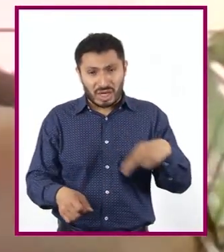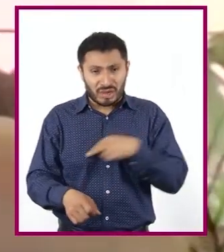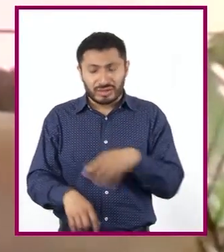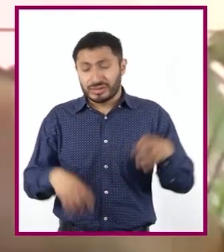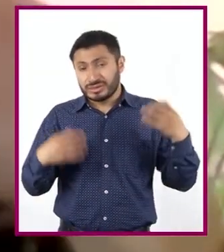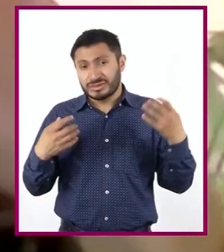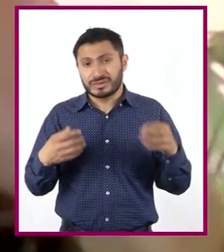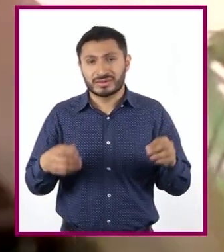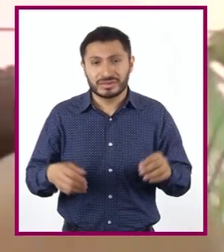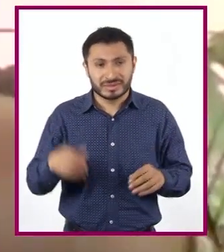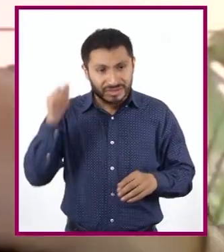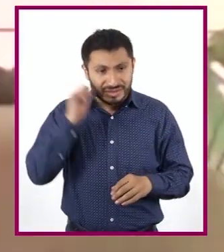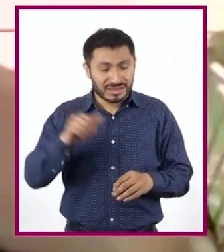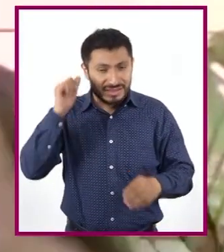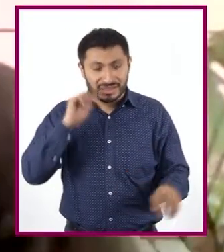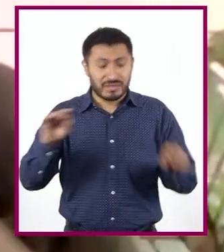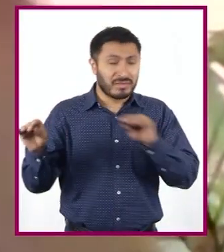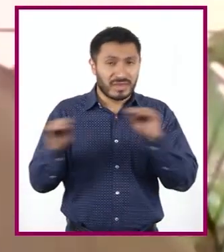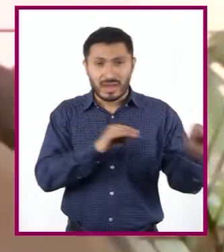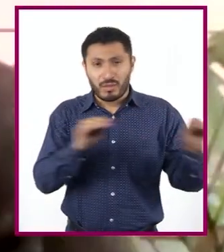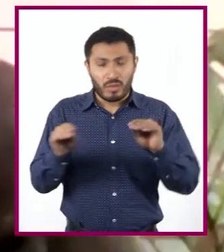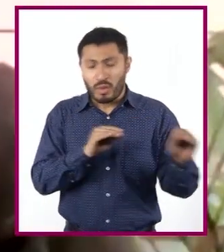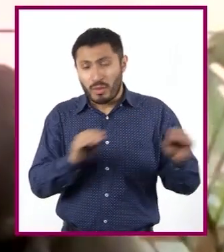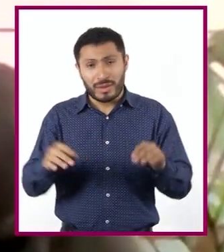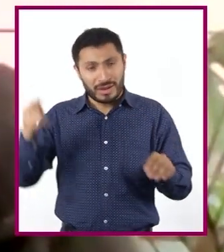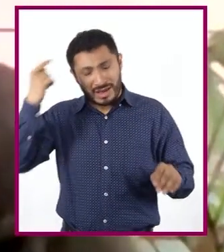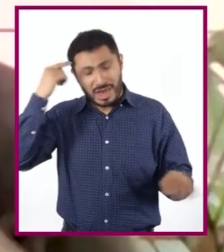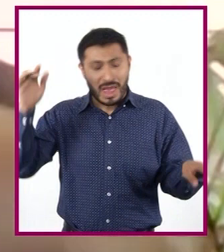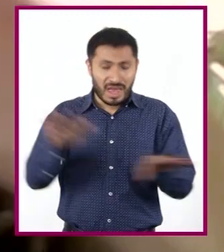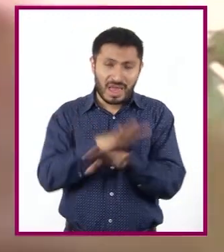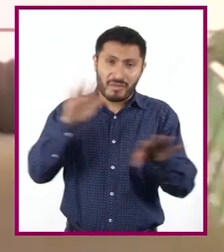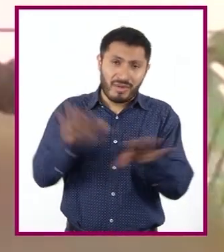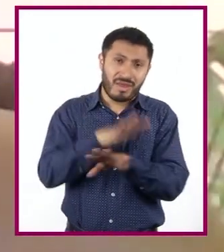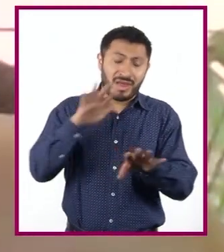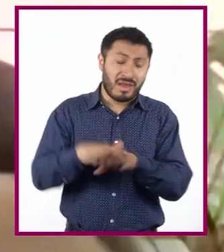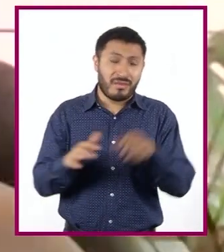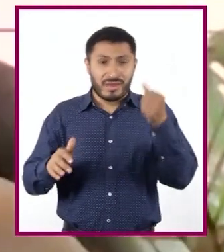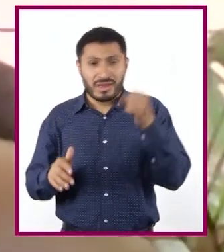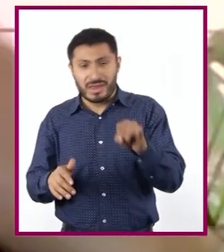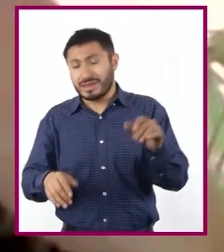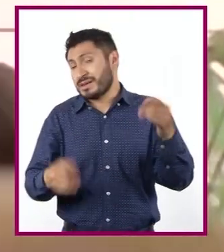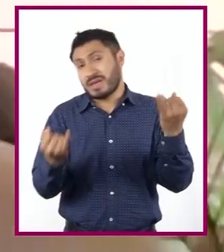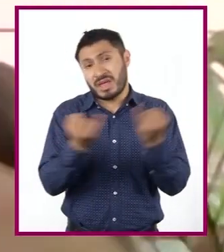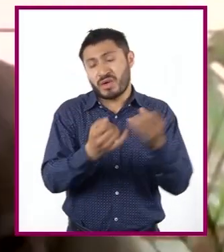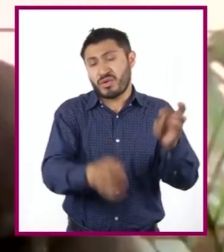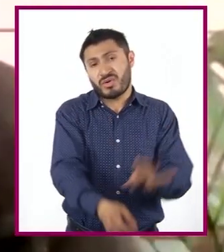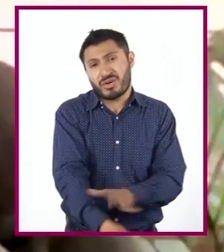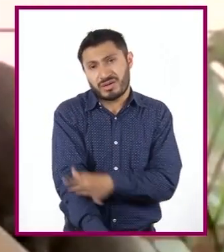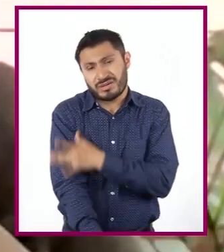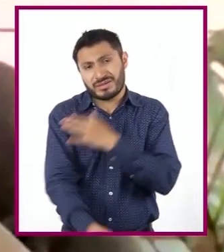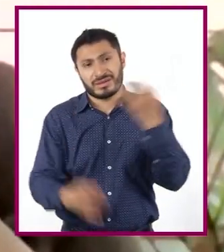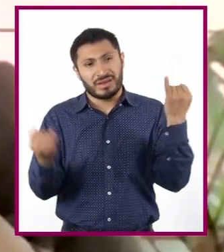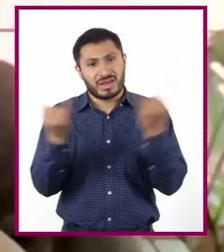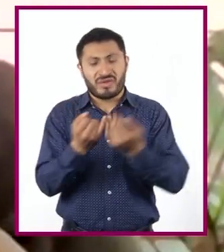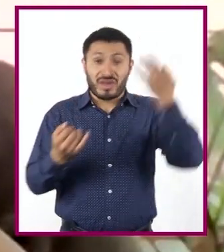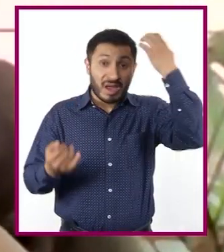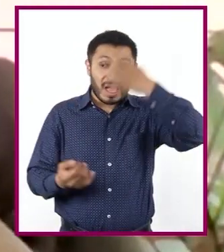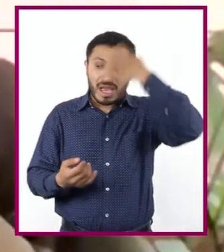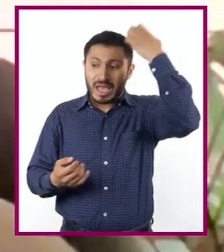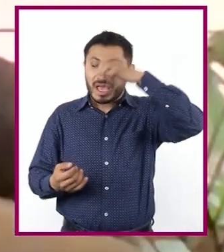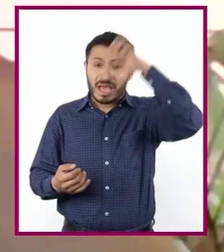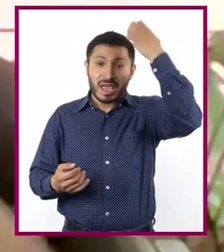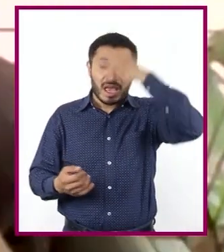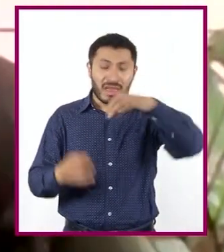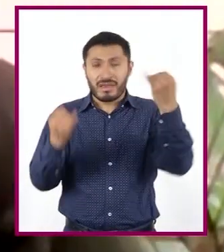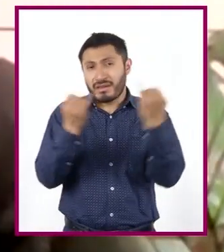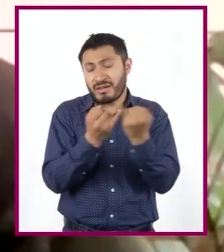entrar. Les doy la oportunidad y de pronto si en la página 30 y tantos me empieza a premiar con un hallazgo, con algo que sí me empieza a dar placer,